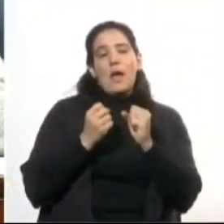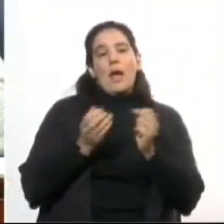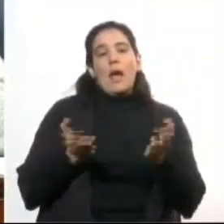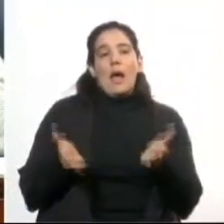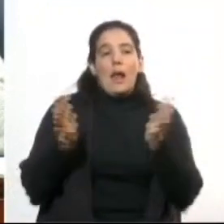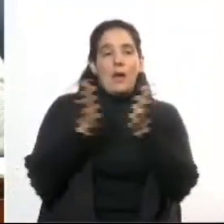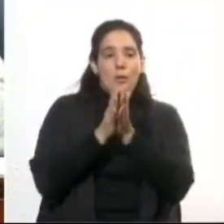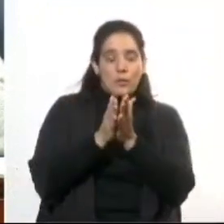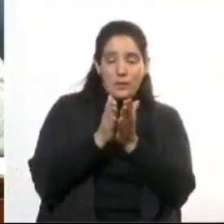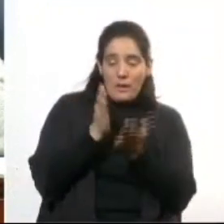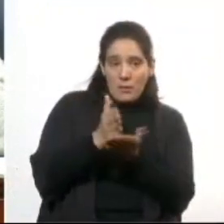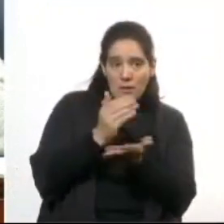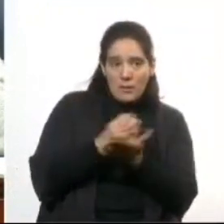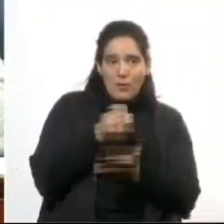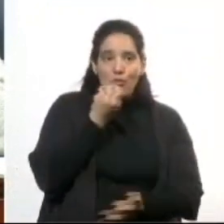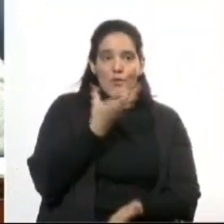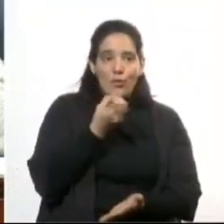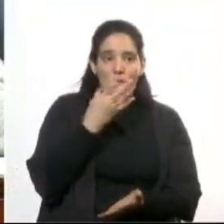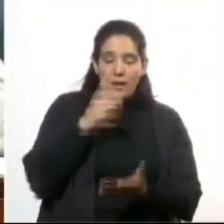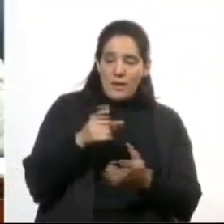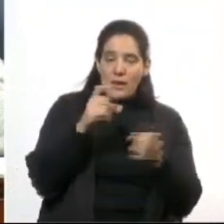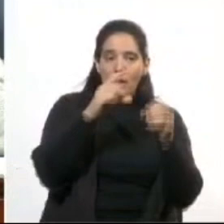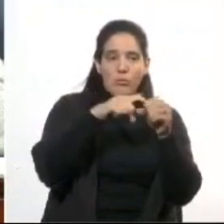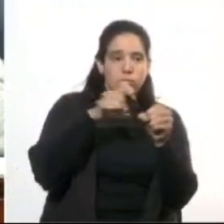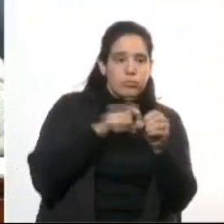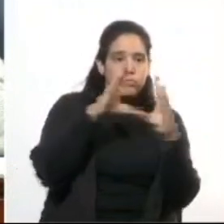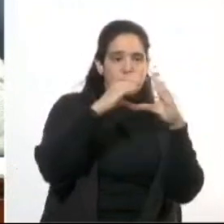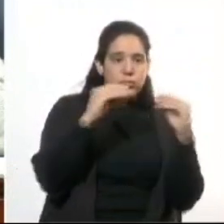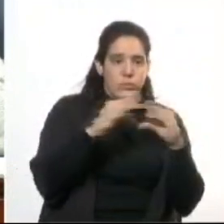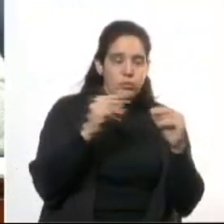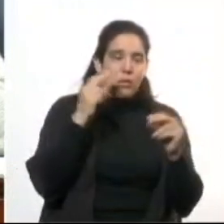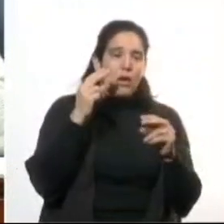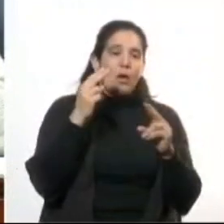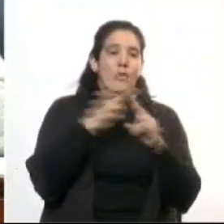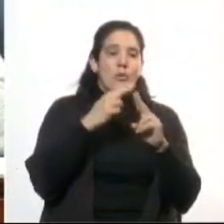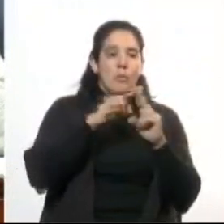Departamental de Florida y a las cooperativas de trabajadores del Molino Florida y del Molino Santa Rosa.